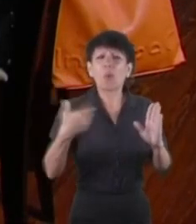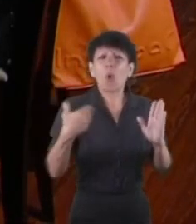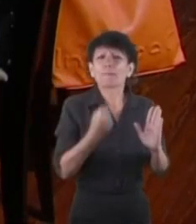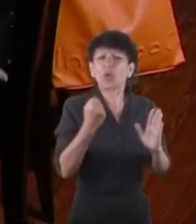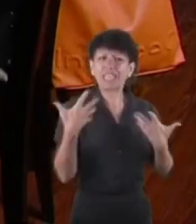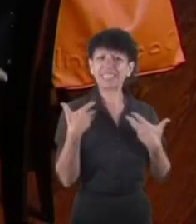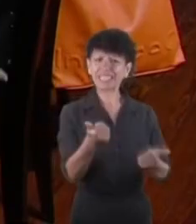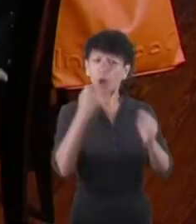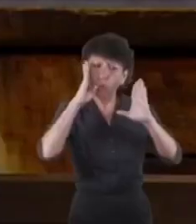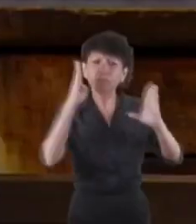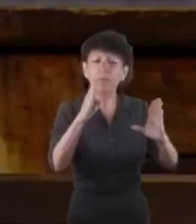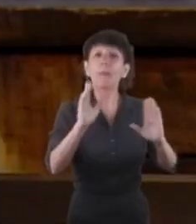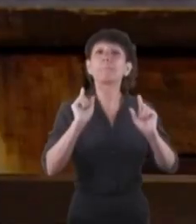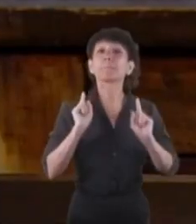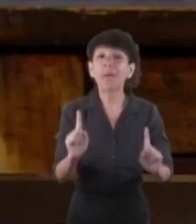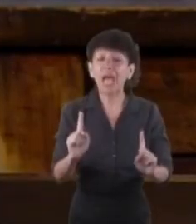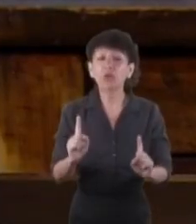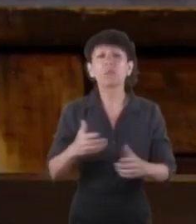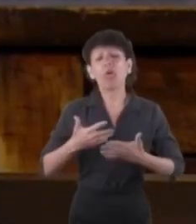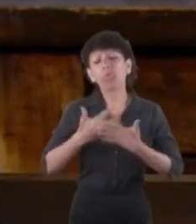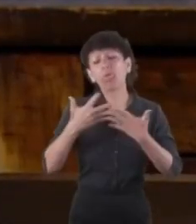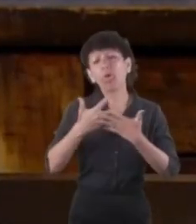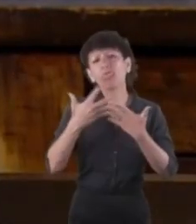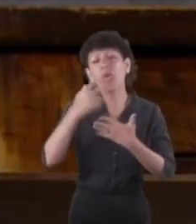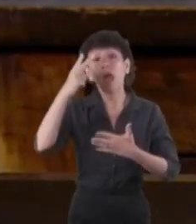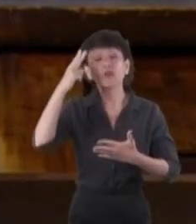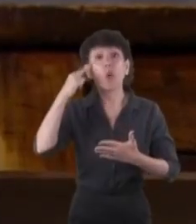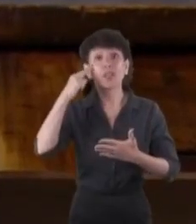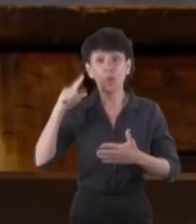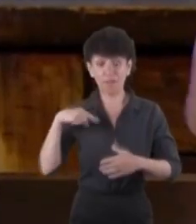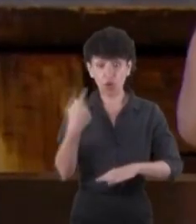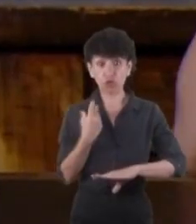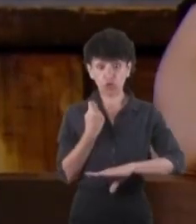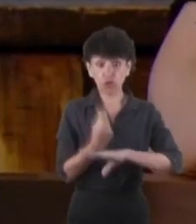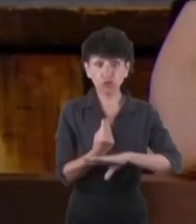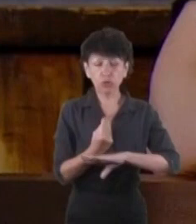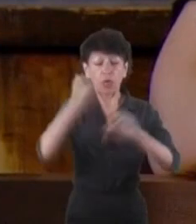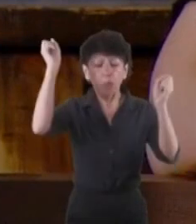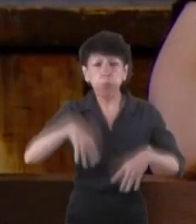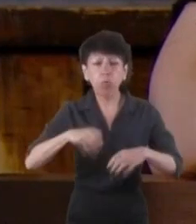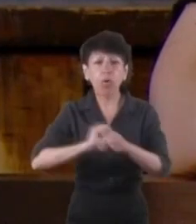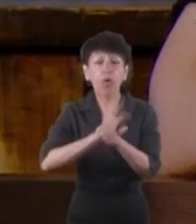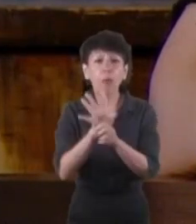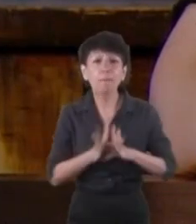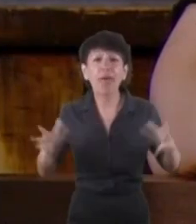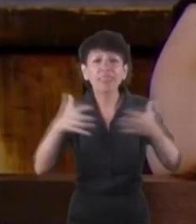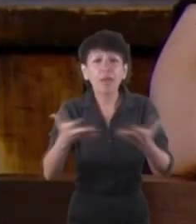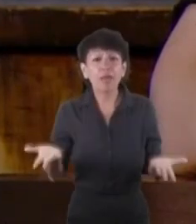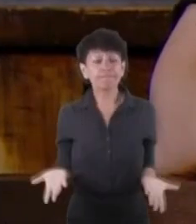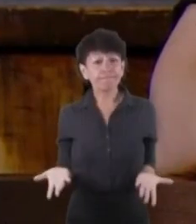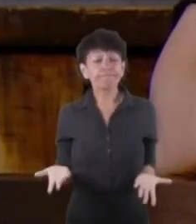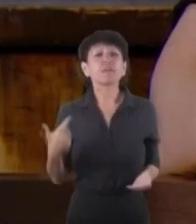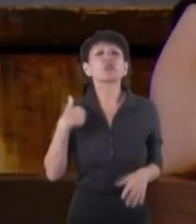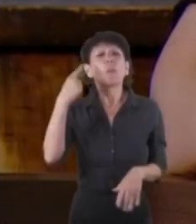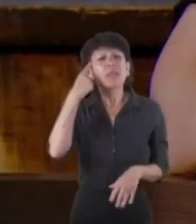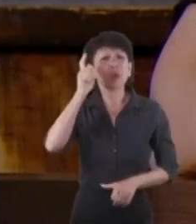ocurrió que al día 99 de gestión nos sorprendió la pandemia. Y la verdad, yo creo que todos los argentinos allí